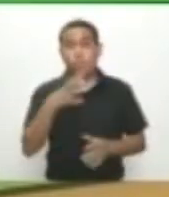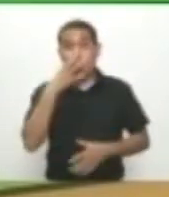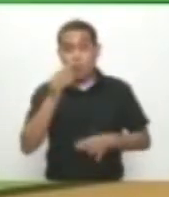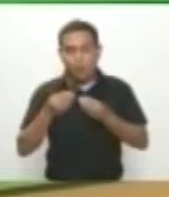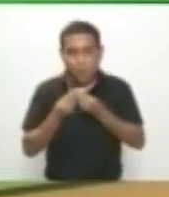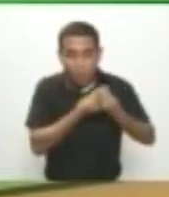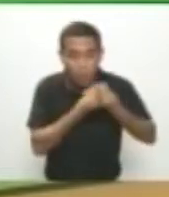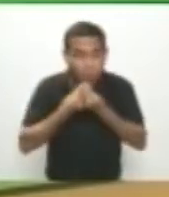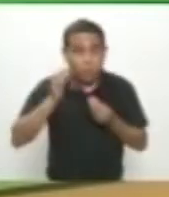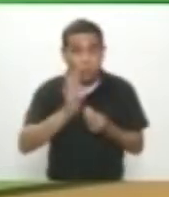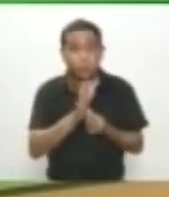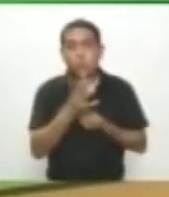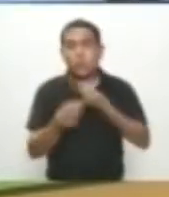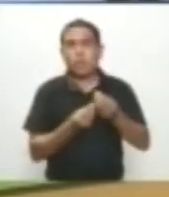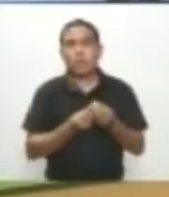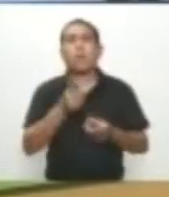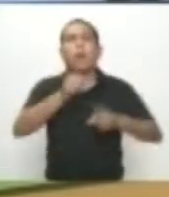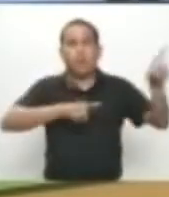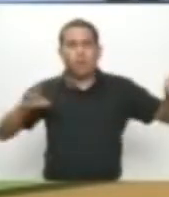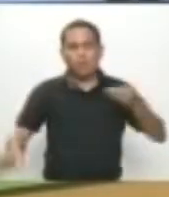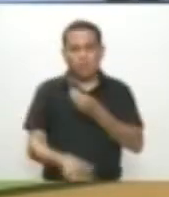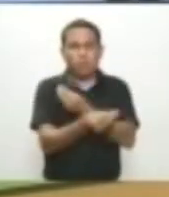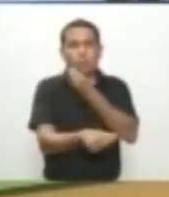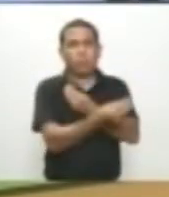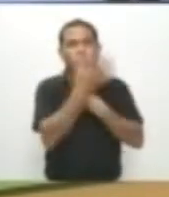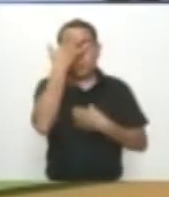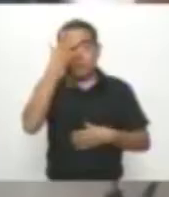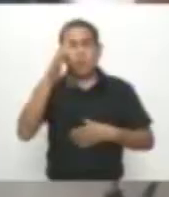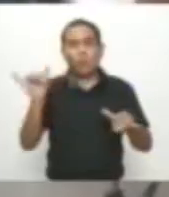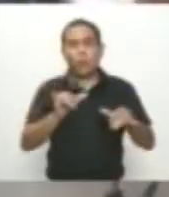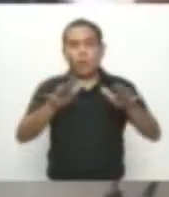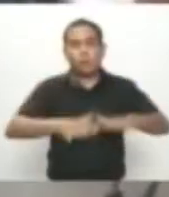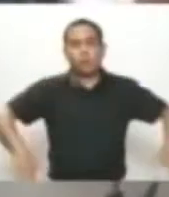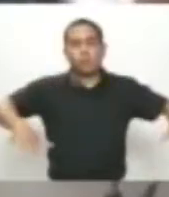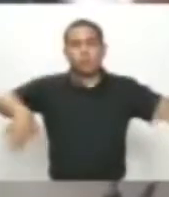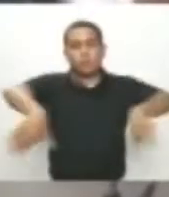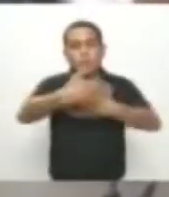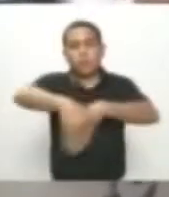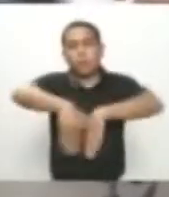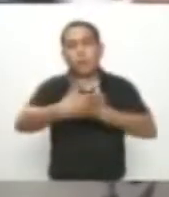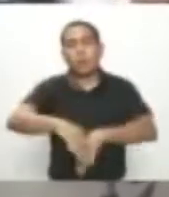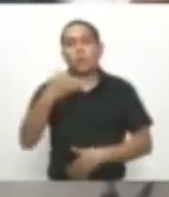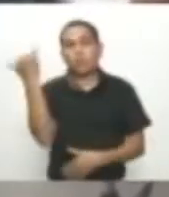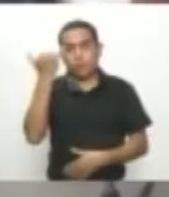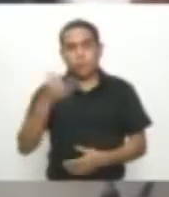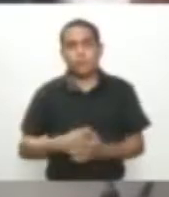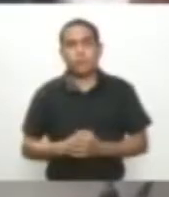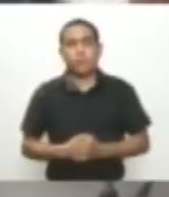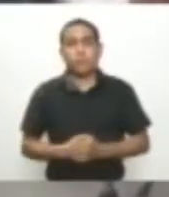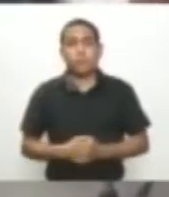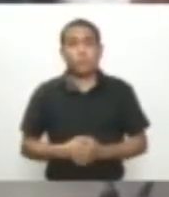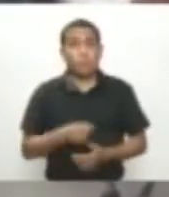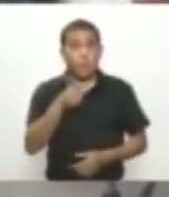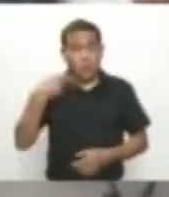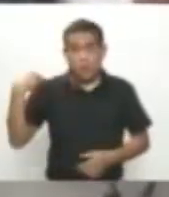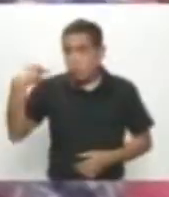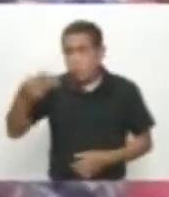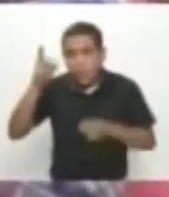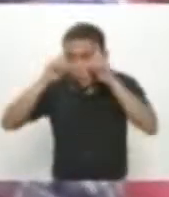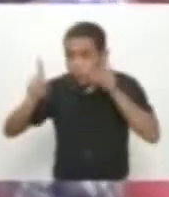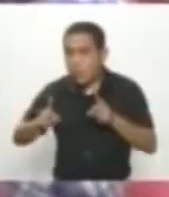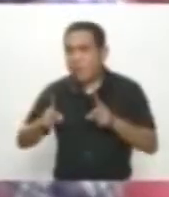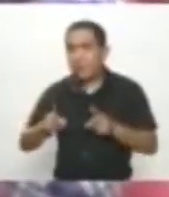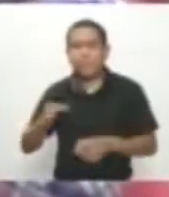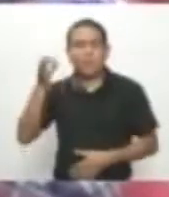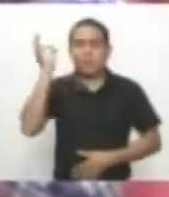denunció mafias tras el negocio de las calles azules. Quien no conoce su historia está condenado a repetirla.